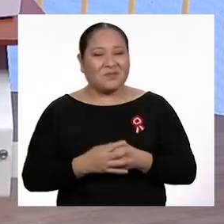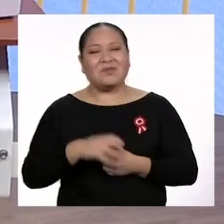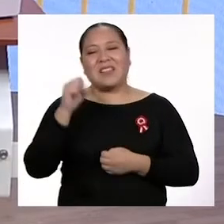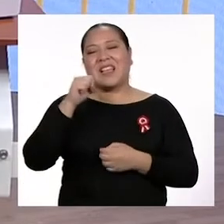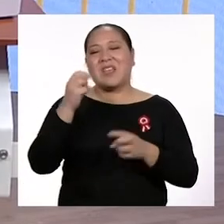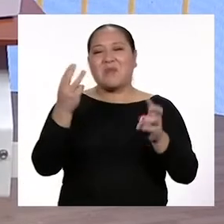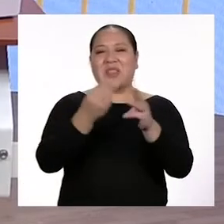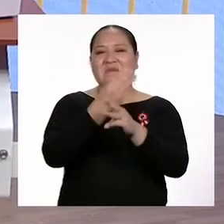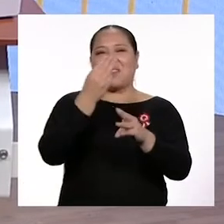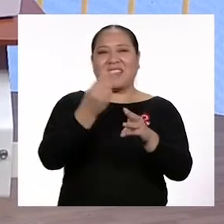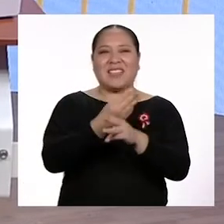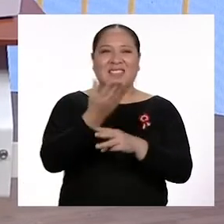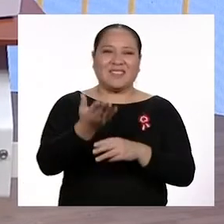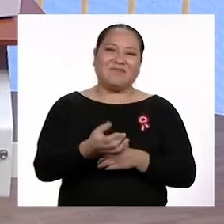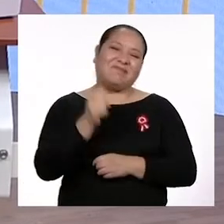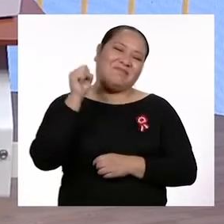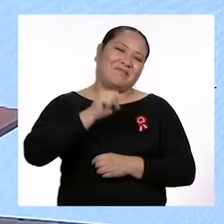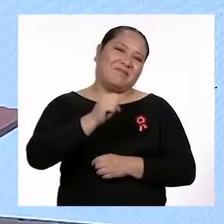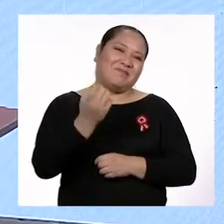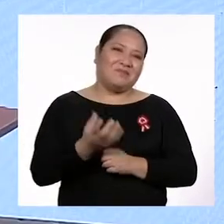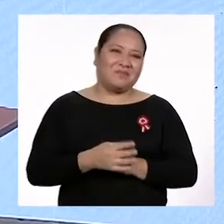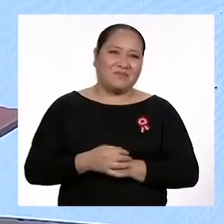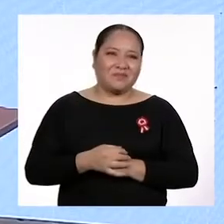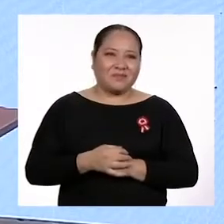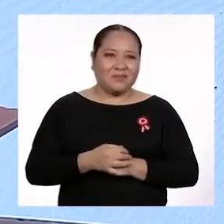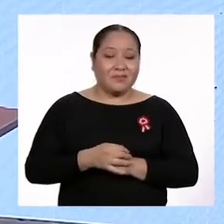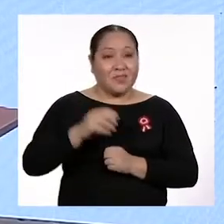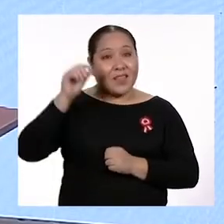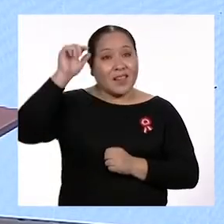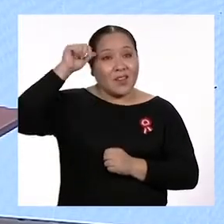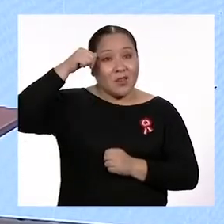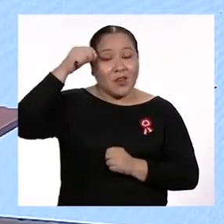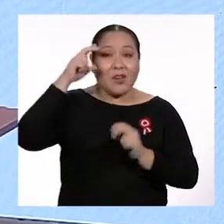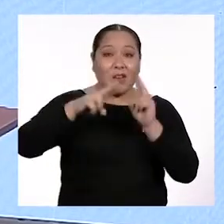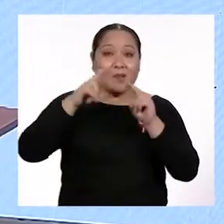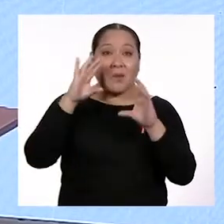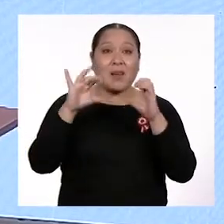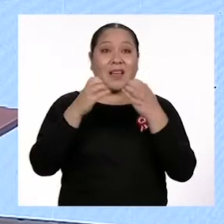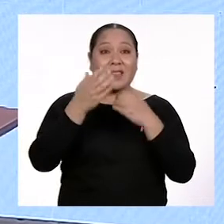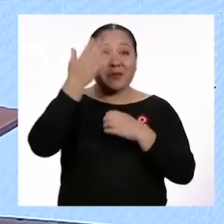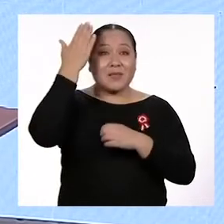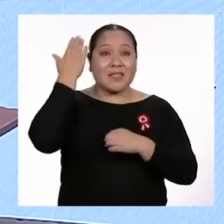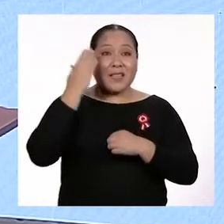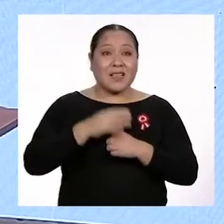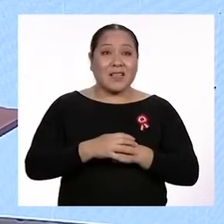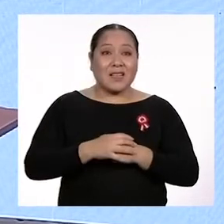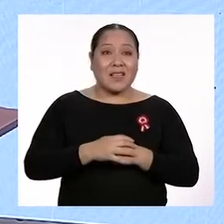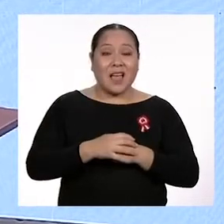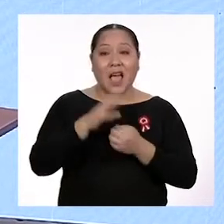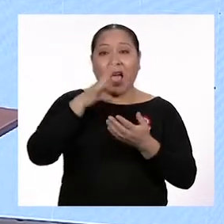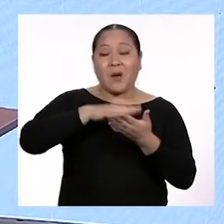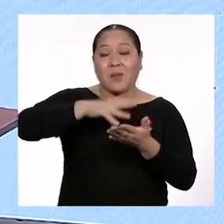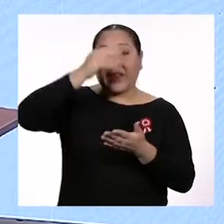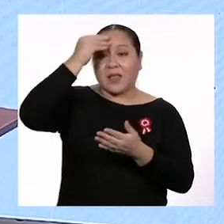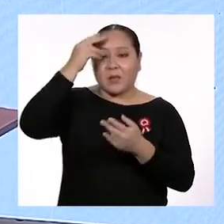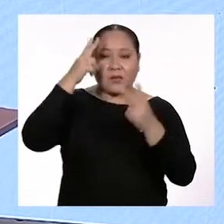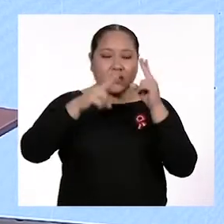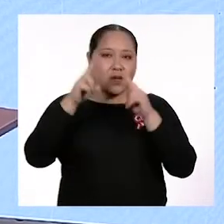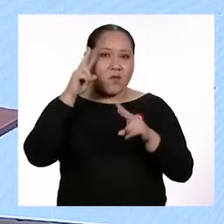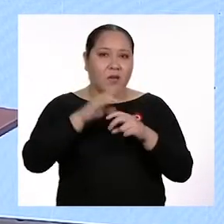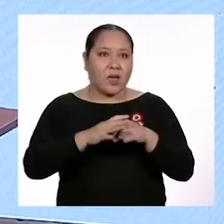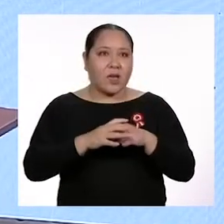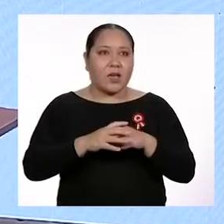De matemática, claro. ¿Recuerdan lo que vimos la clase pasada? Aprendimos a interpretar la